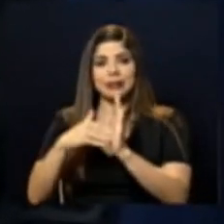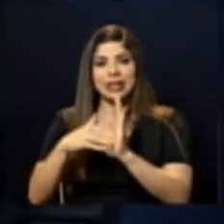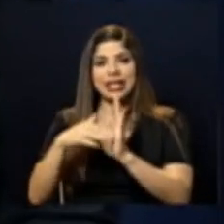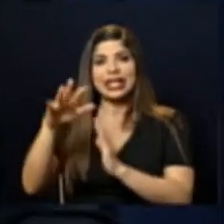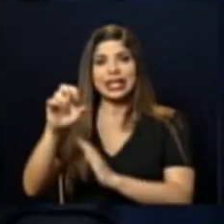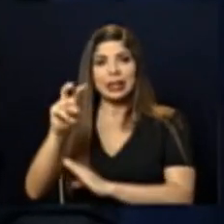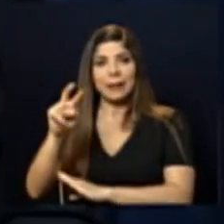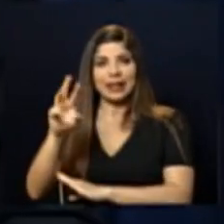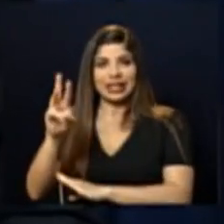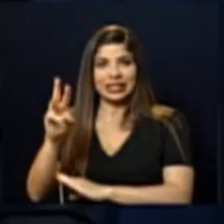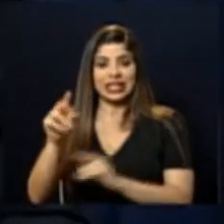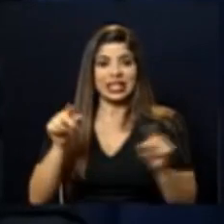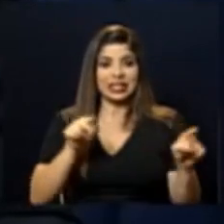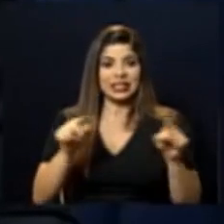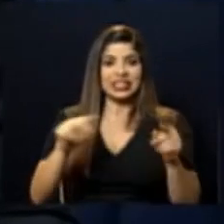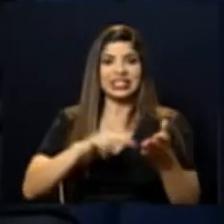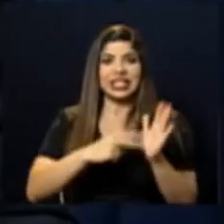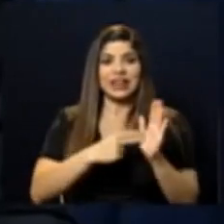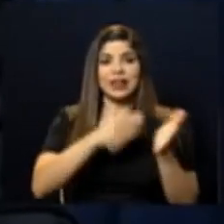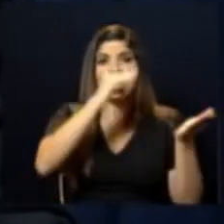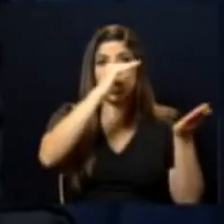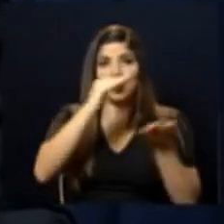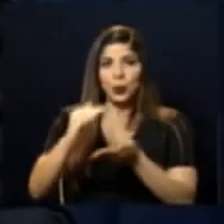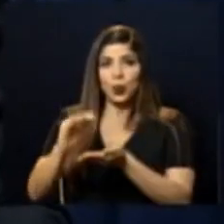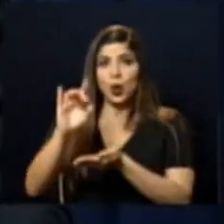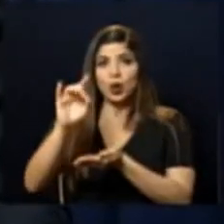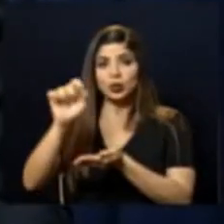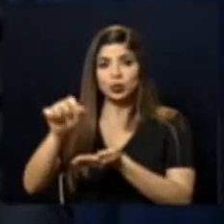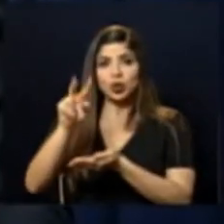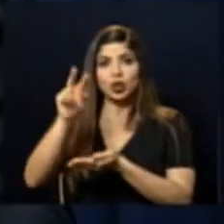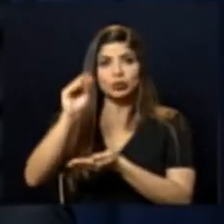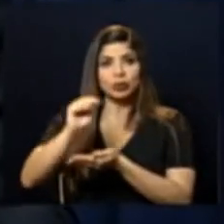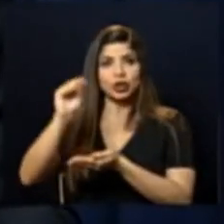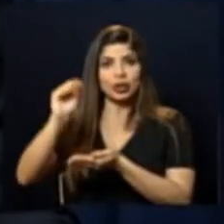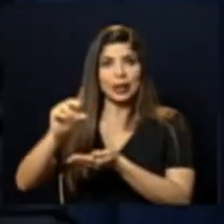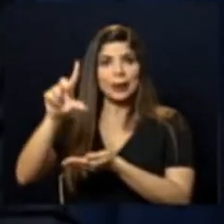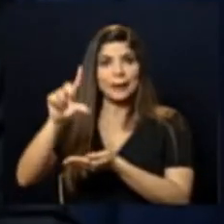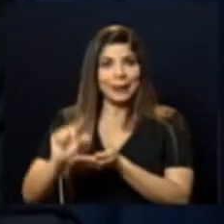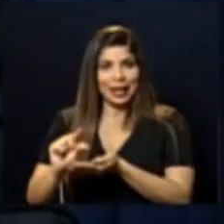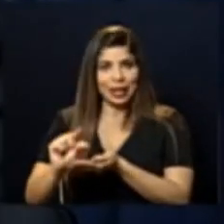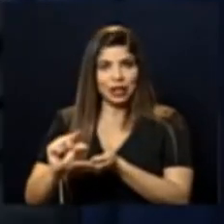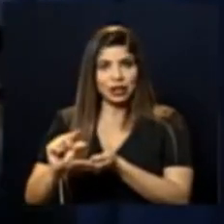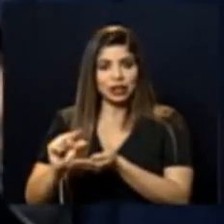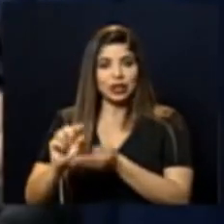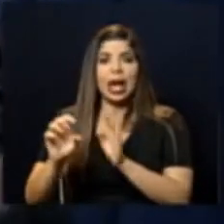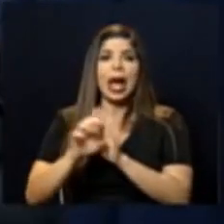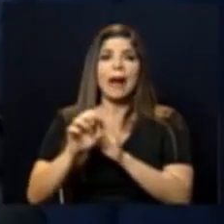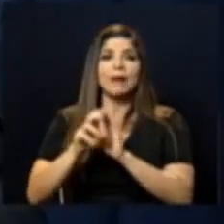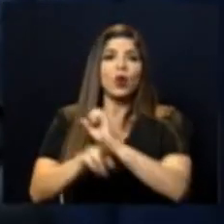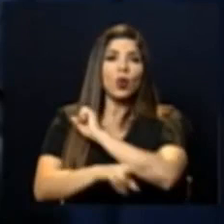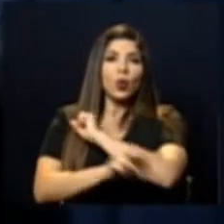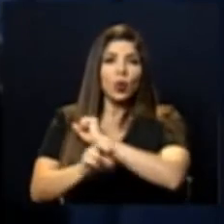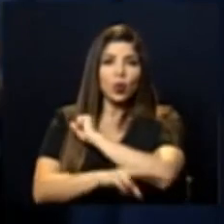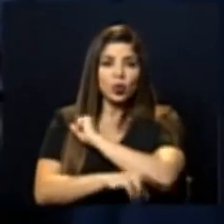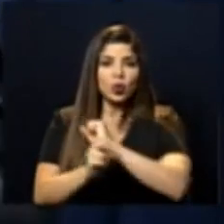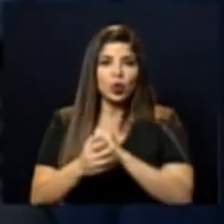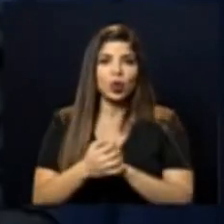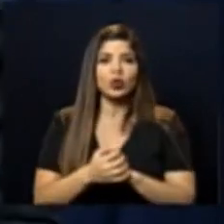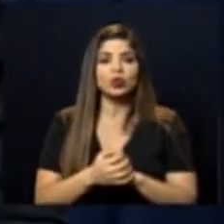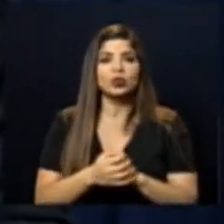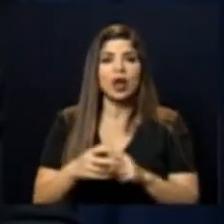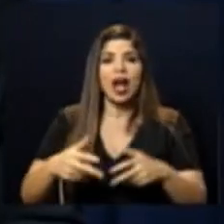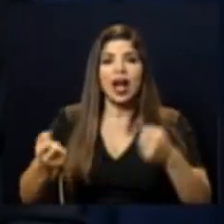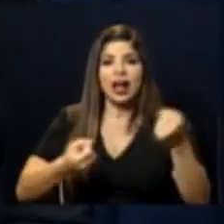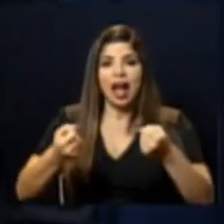13.526, lo que implica una disminución de 8,2% en delitos tales como hurtos, tacha